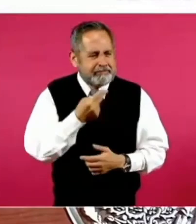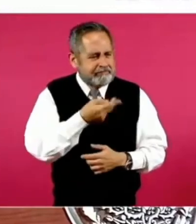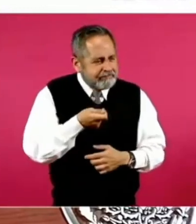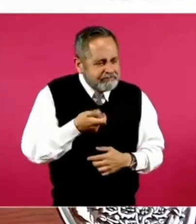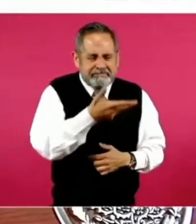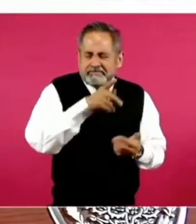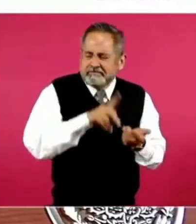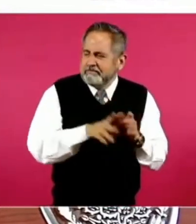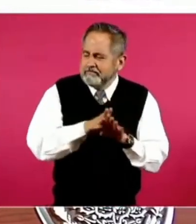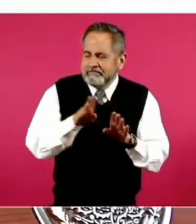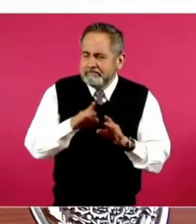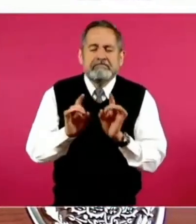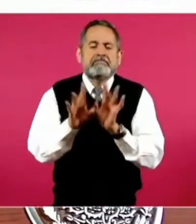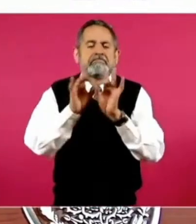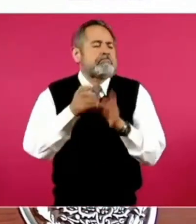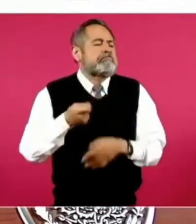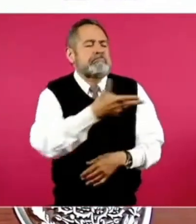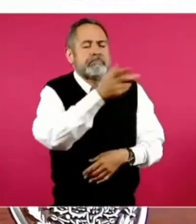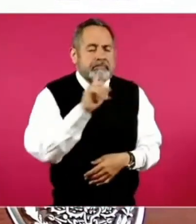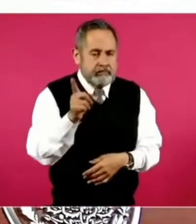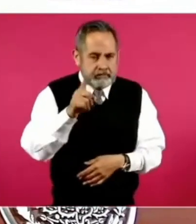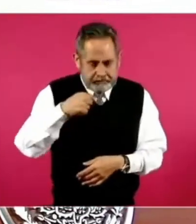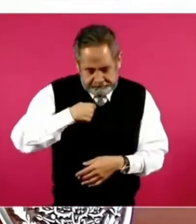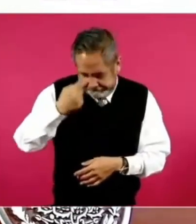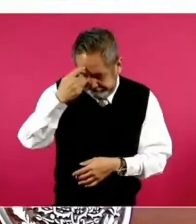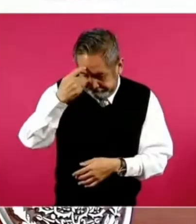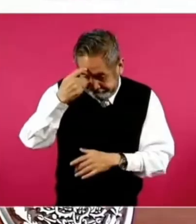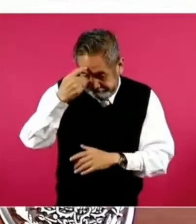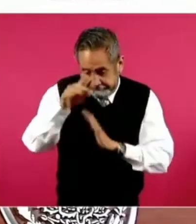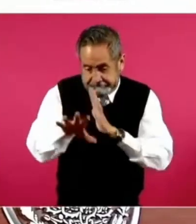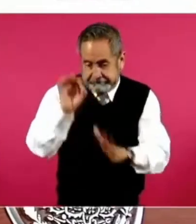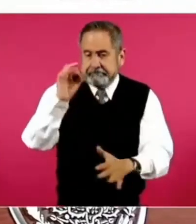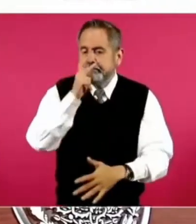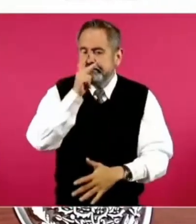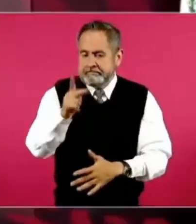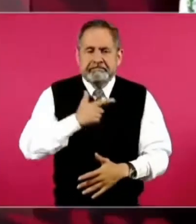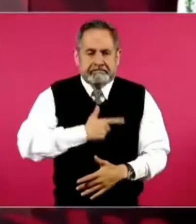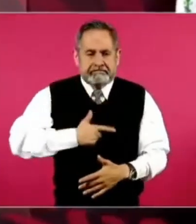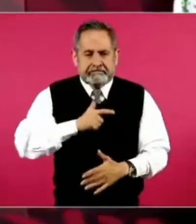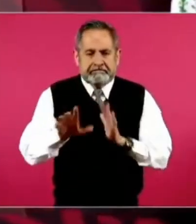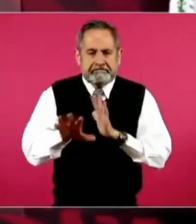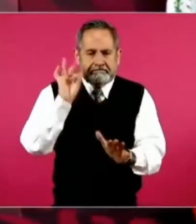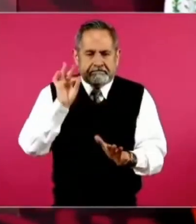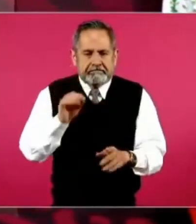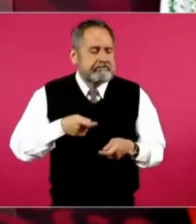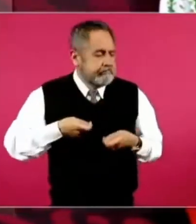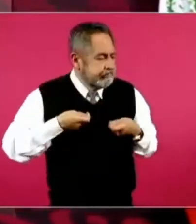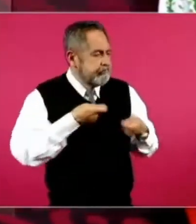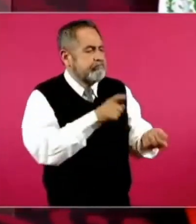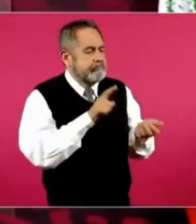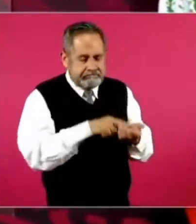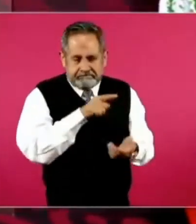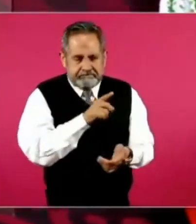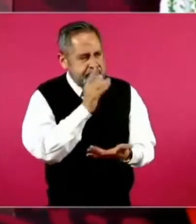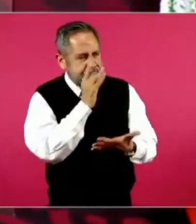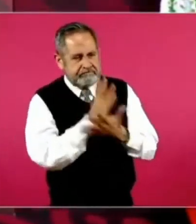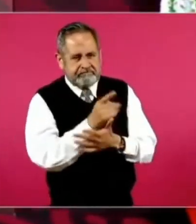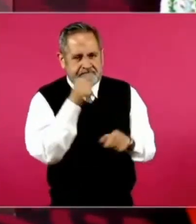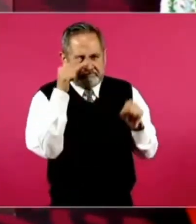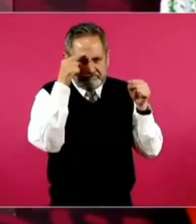nombrarlos y me gustó porque creo que es lo que más se